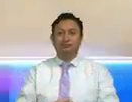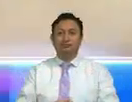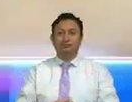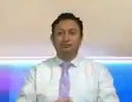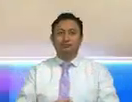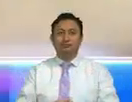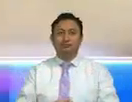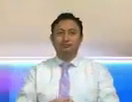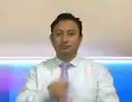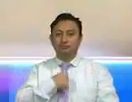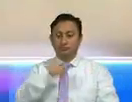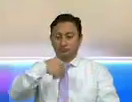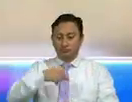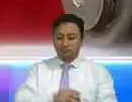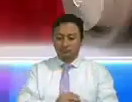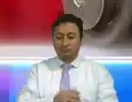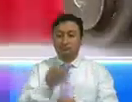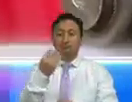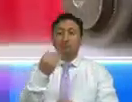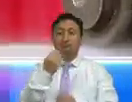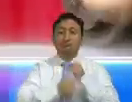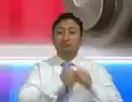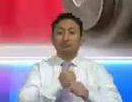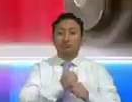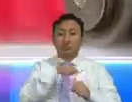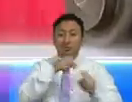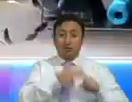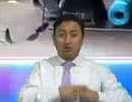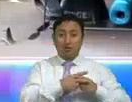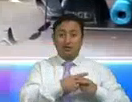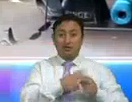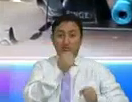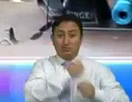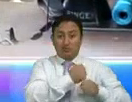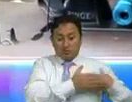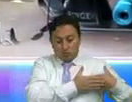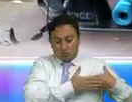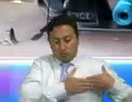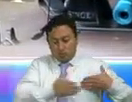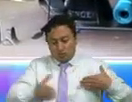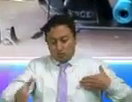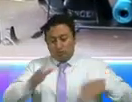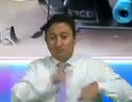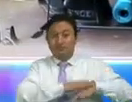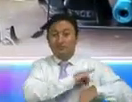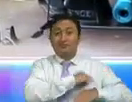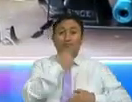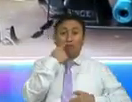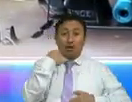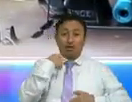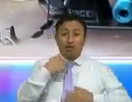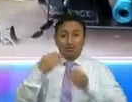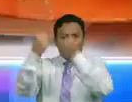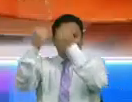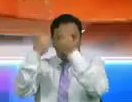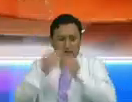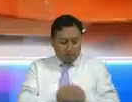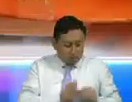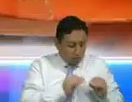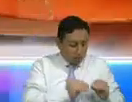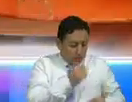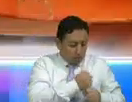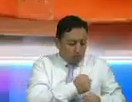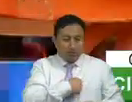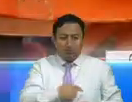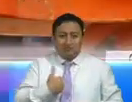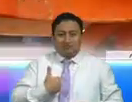yo tengo la edad de 14 años trabajando en esta proyección gracias a mi padre señor a trabajar y me